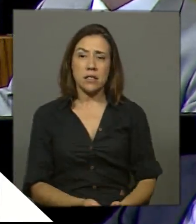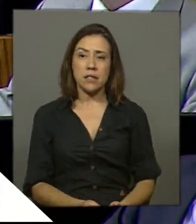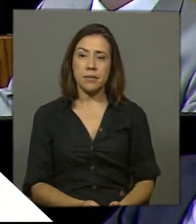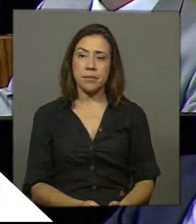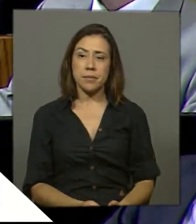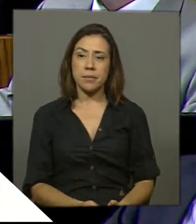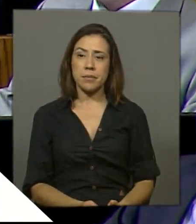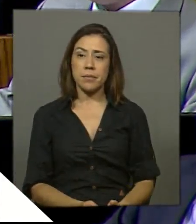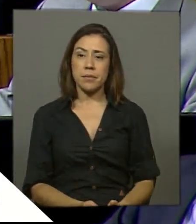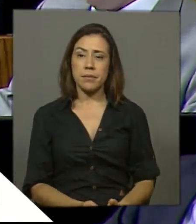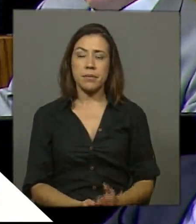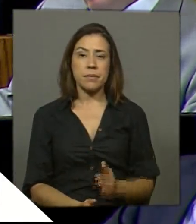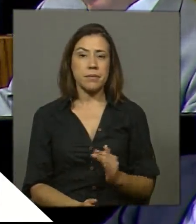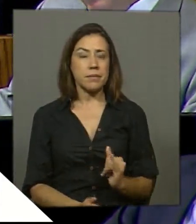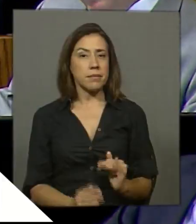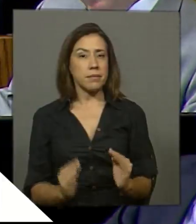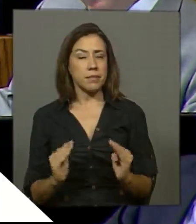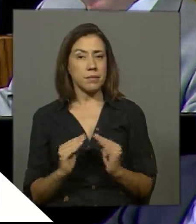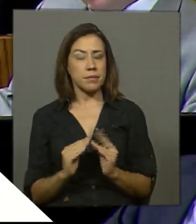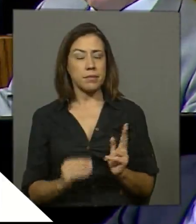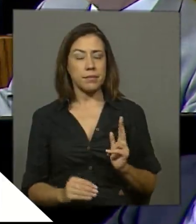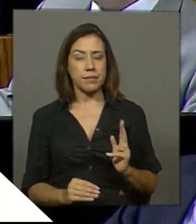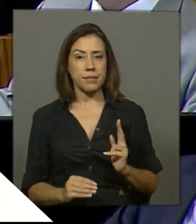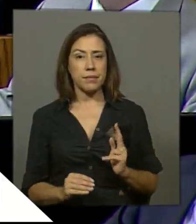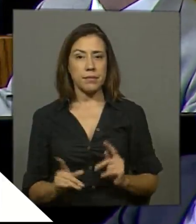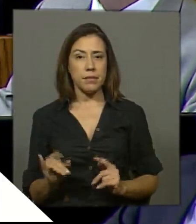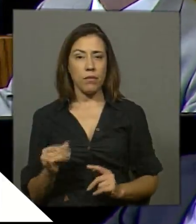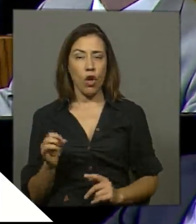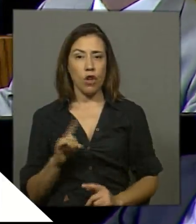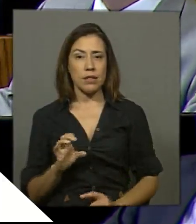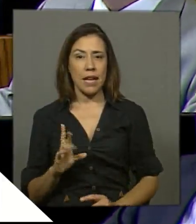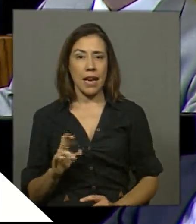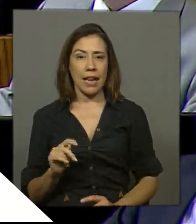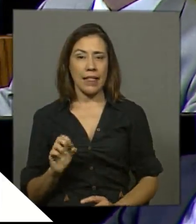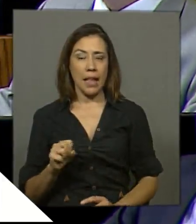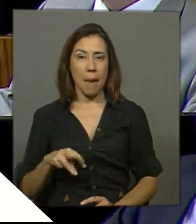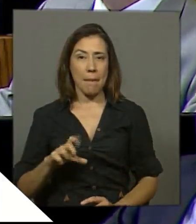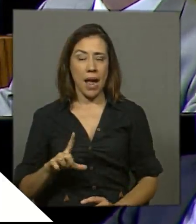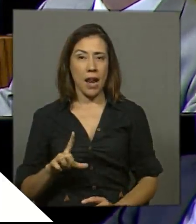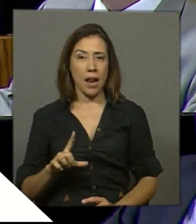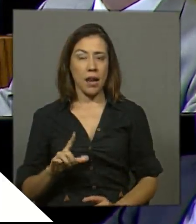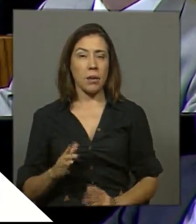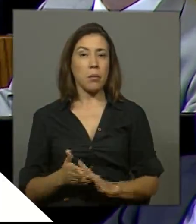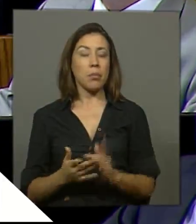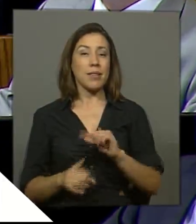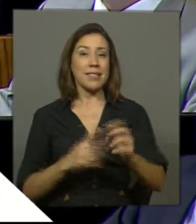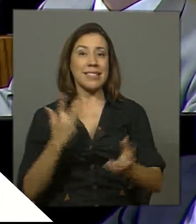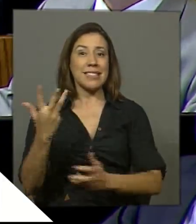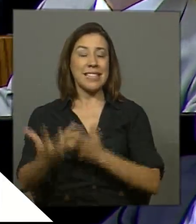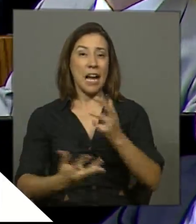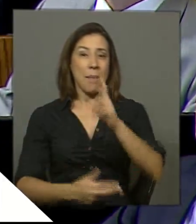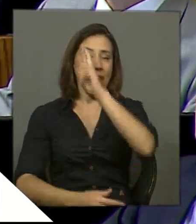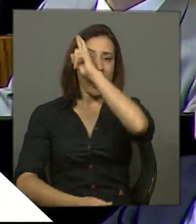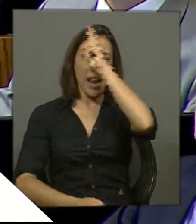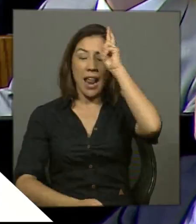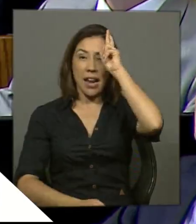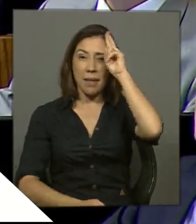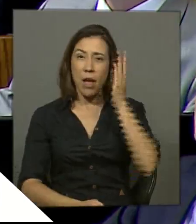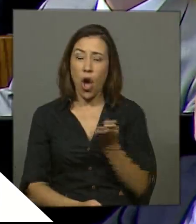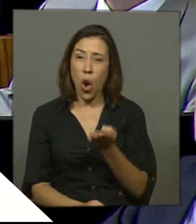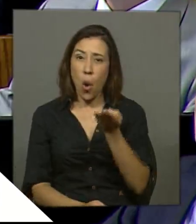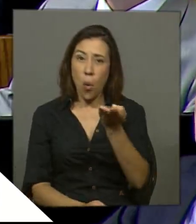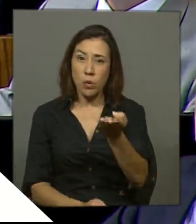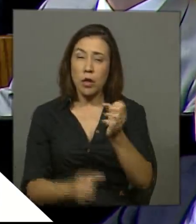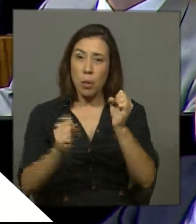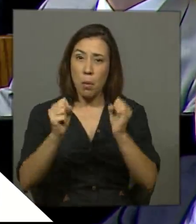si es que la casa del señor Jos hubiese sido quemada en la reina usted